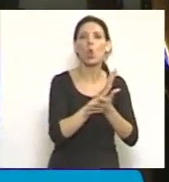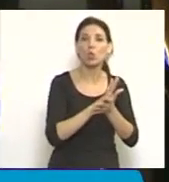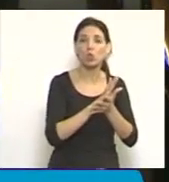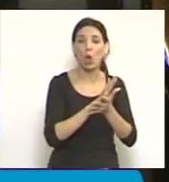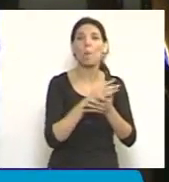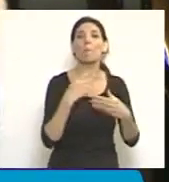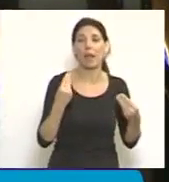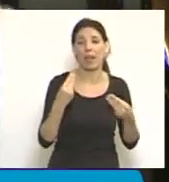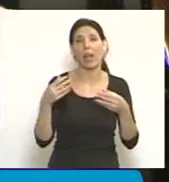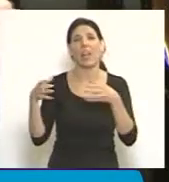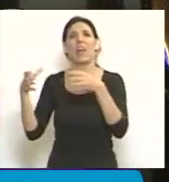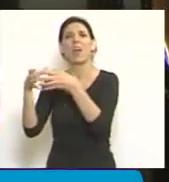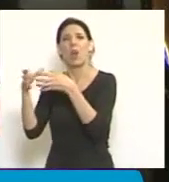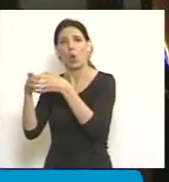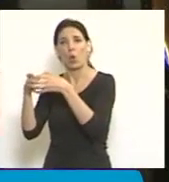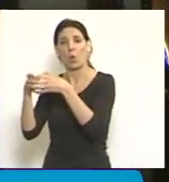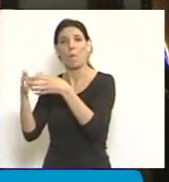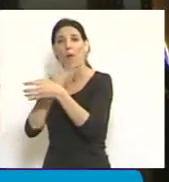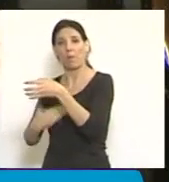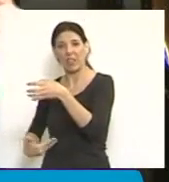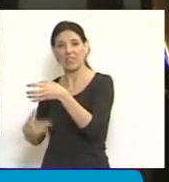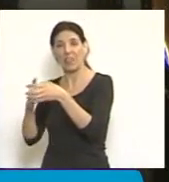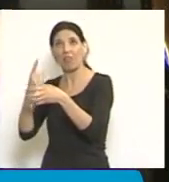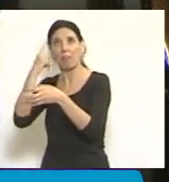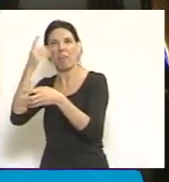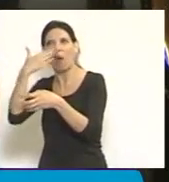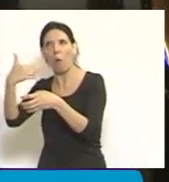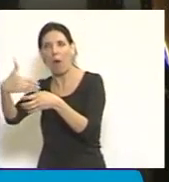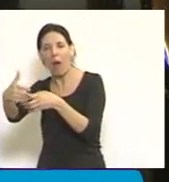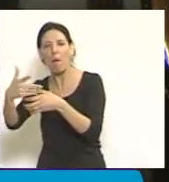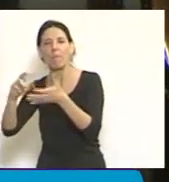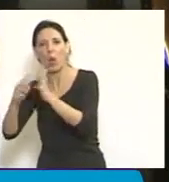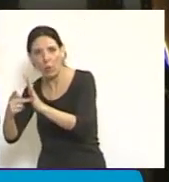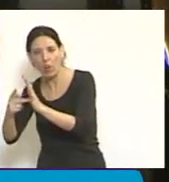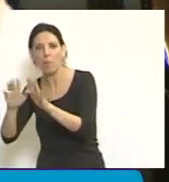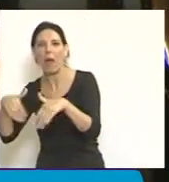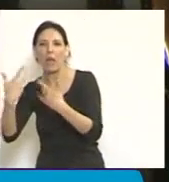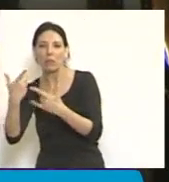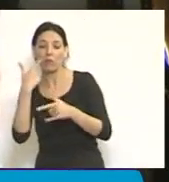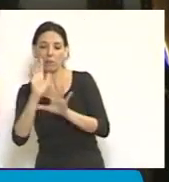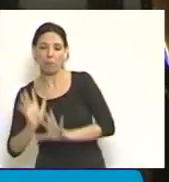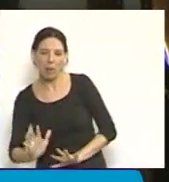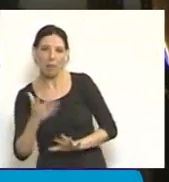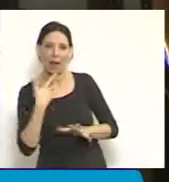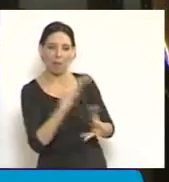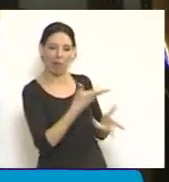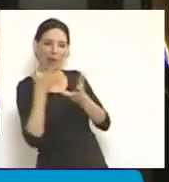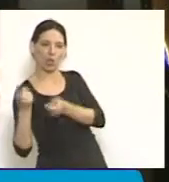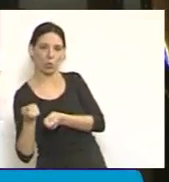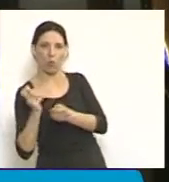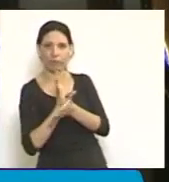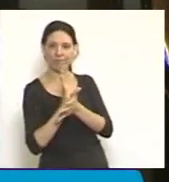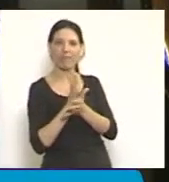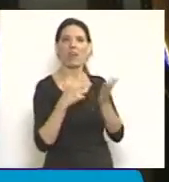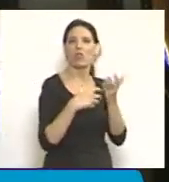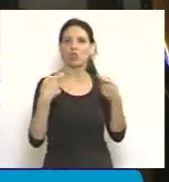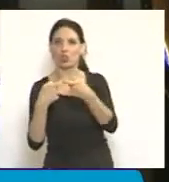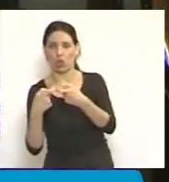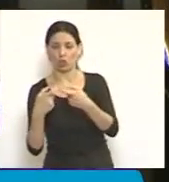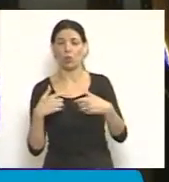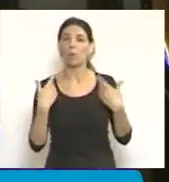sea una puesta en vigencia exitosa, sea una puesta en vigencia eficiente, sino que están destinados